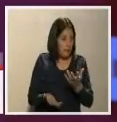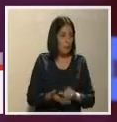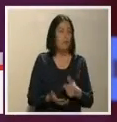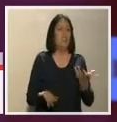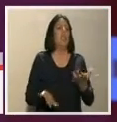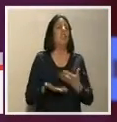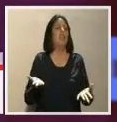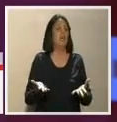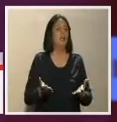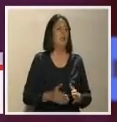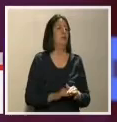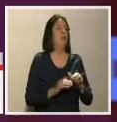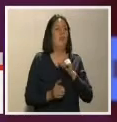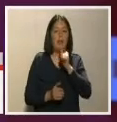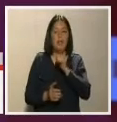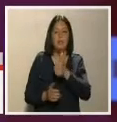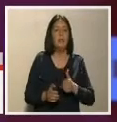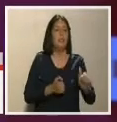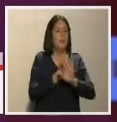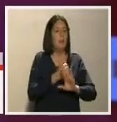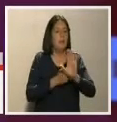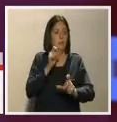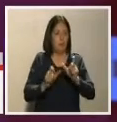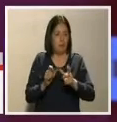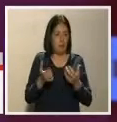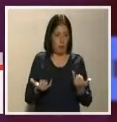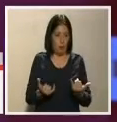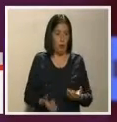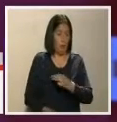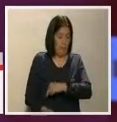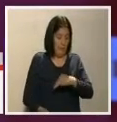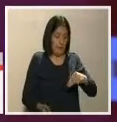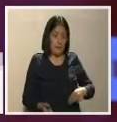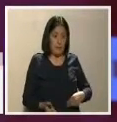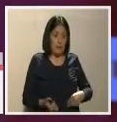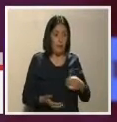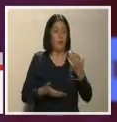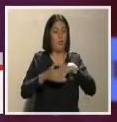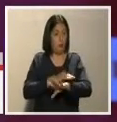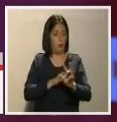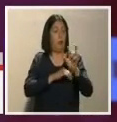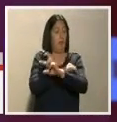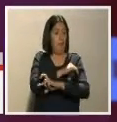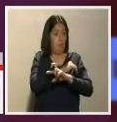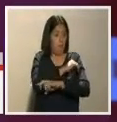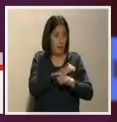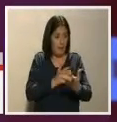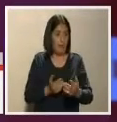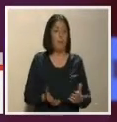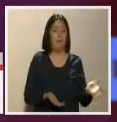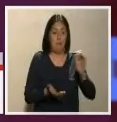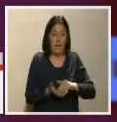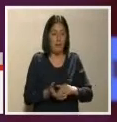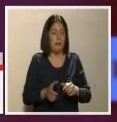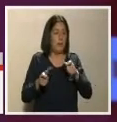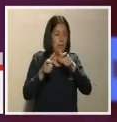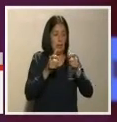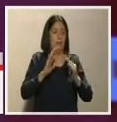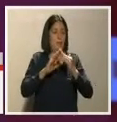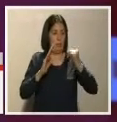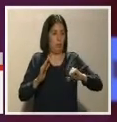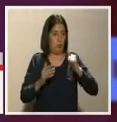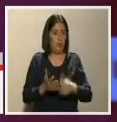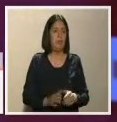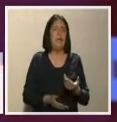en la lucha contra la inseguridad. Hoy, el Ministerio del Interior más los serenazgos